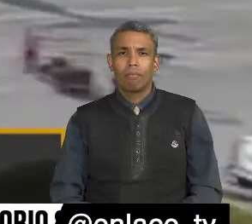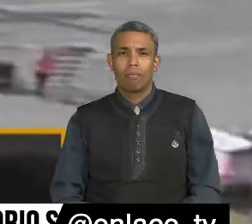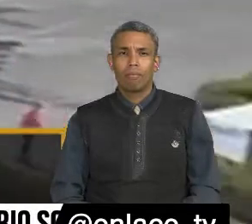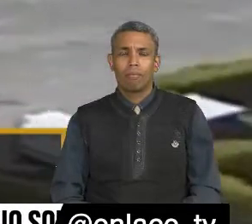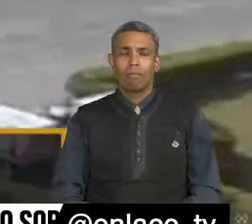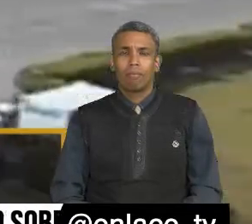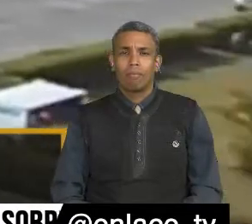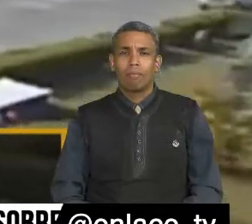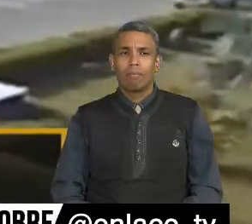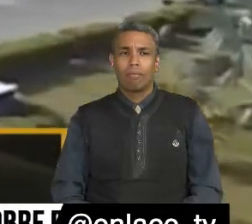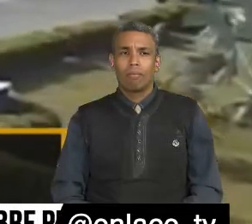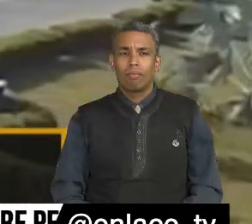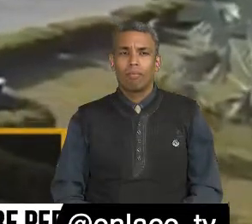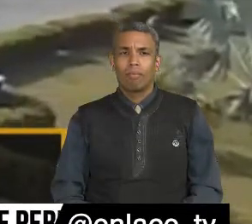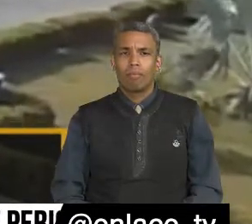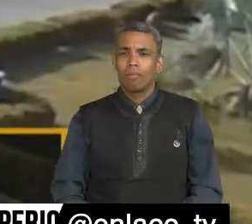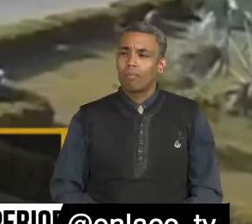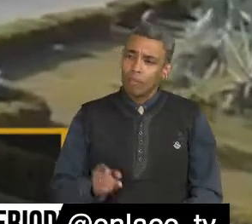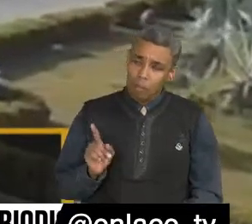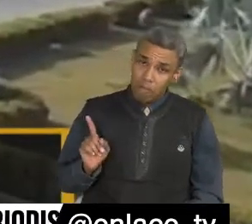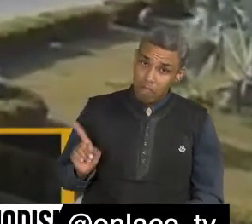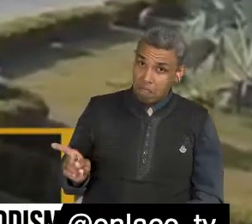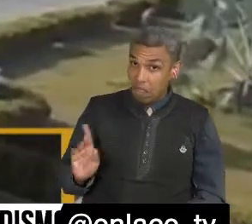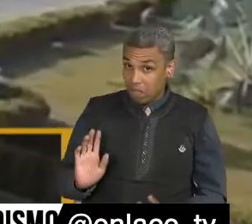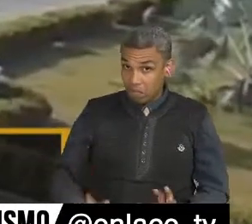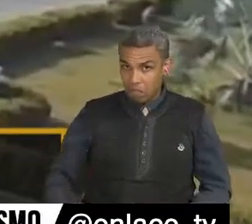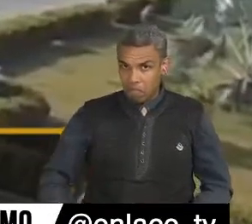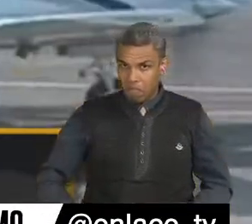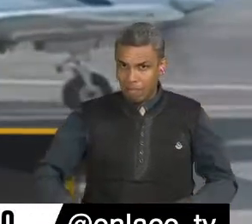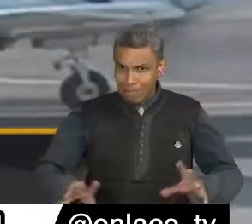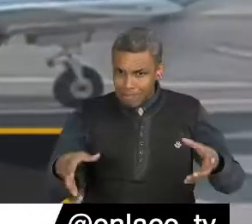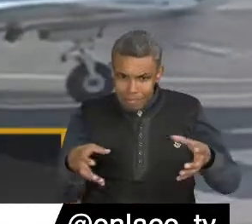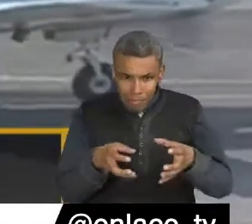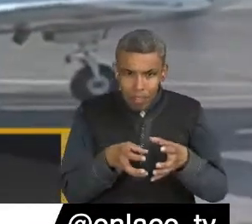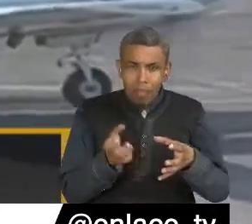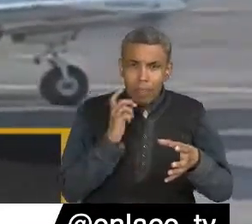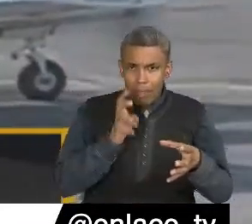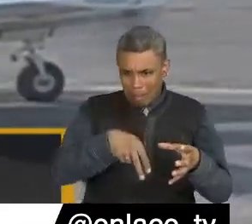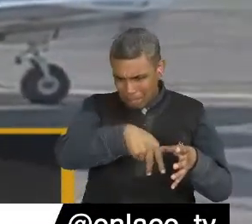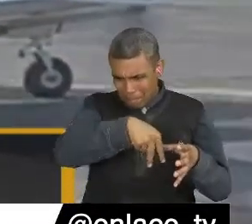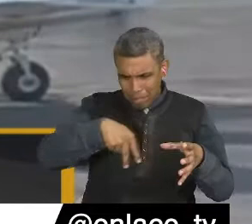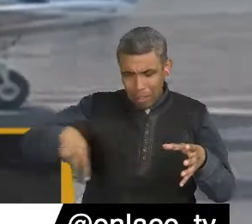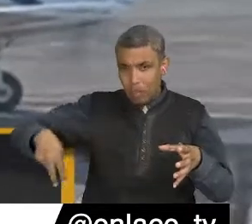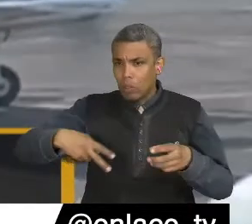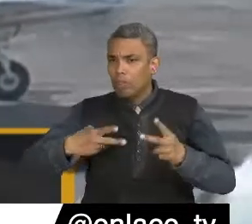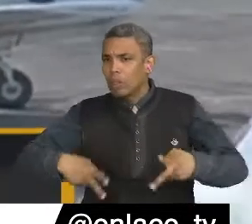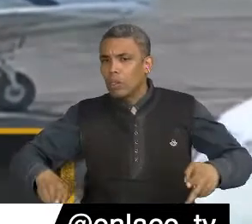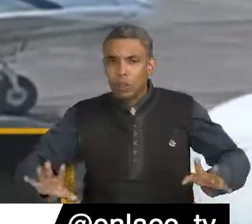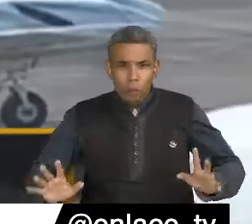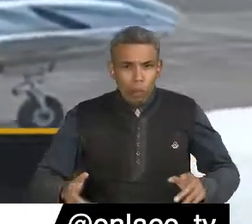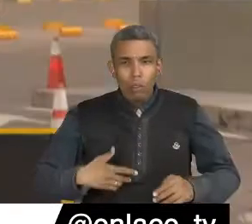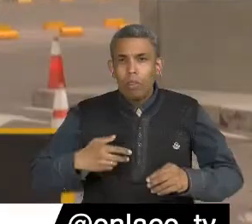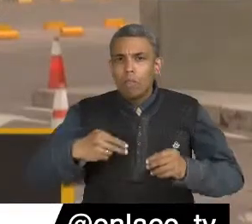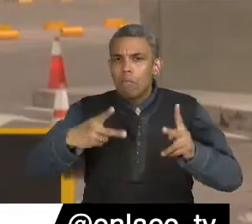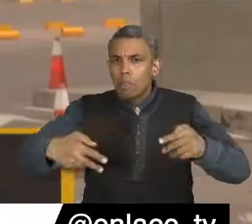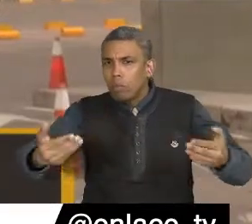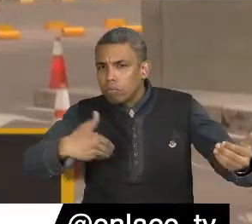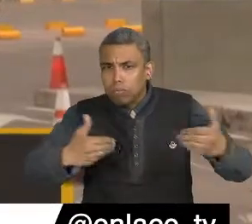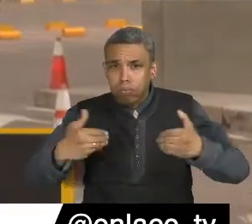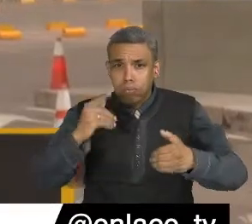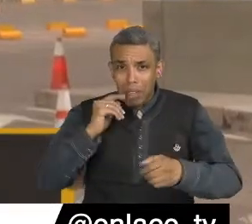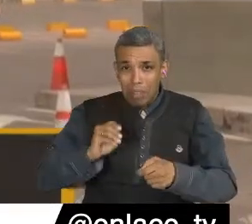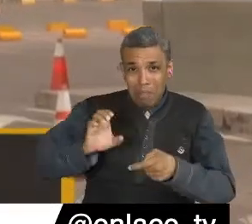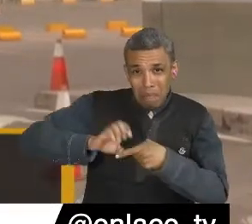Esta concesionaria dispondrá del recurso humano necesario con el fin de brindar orientación y también resolver las inquietudes de los viajeros.